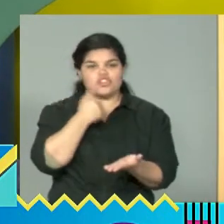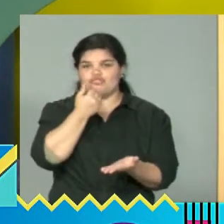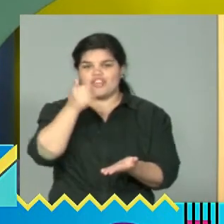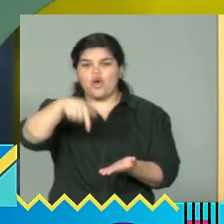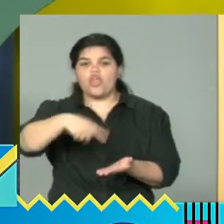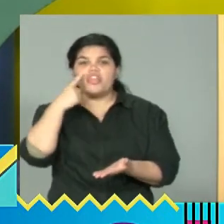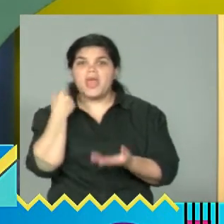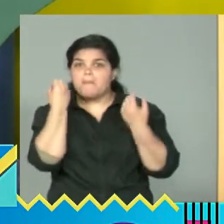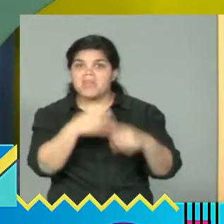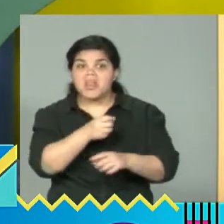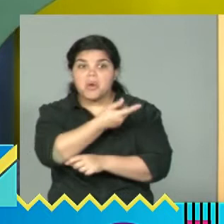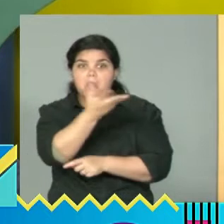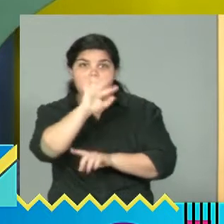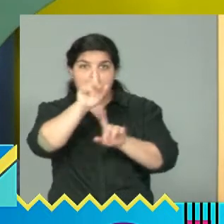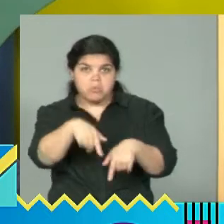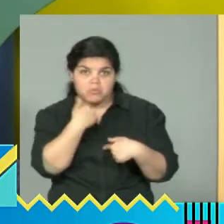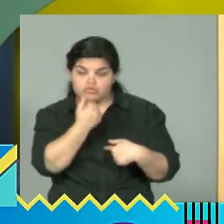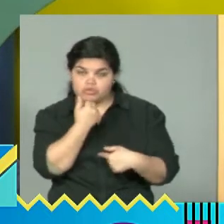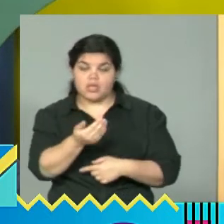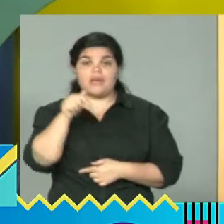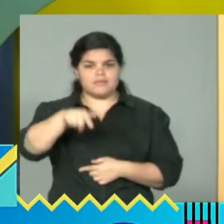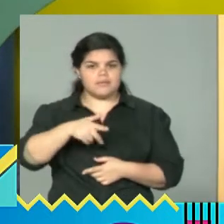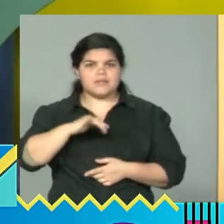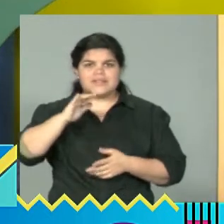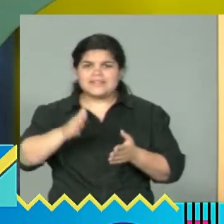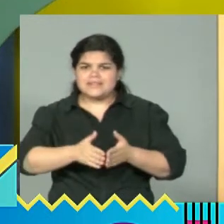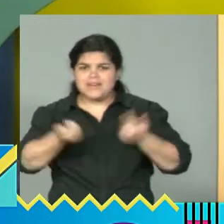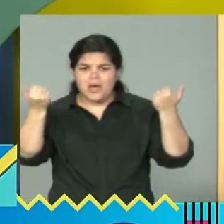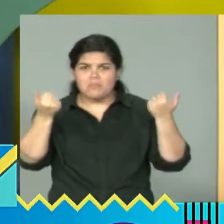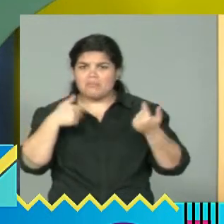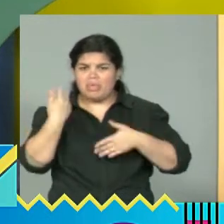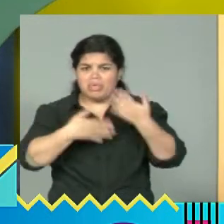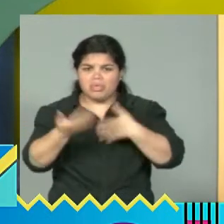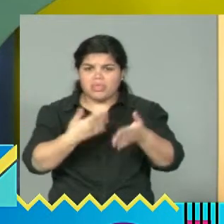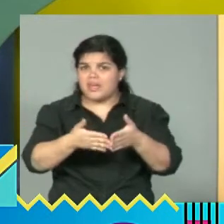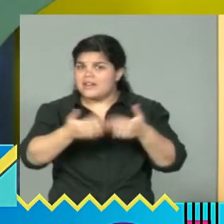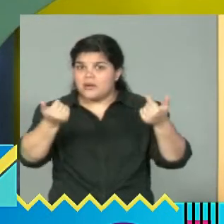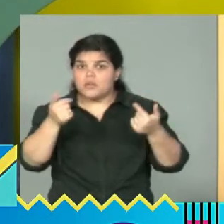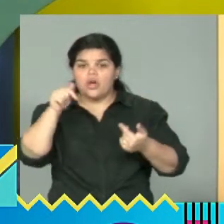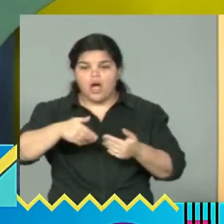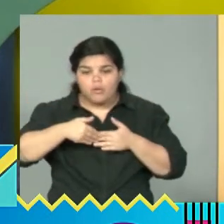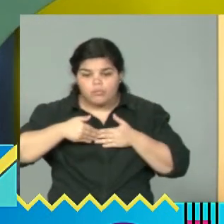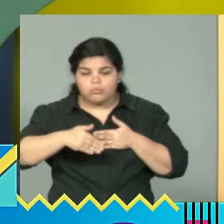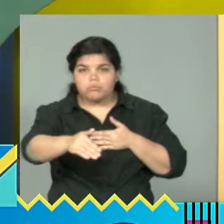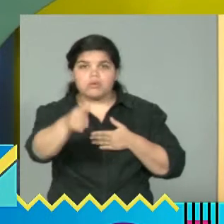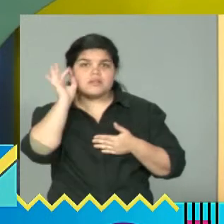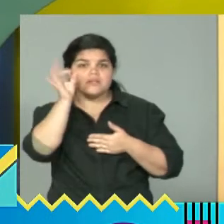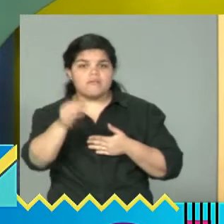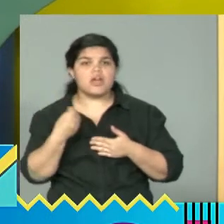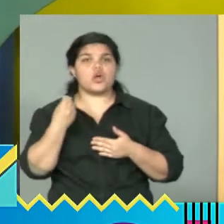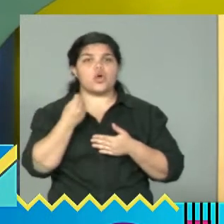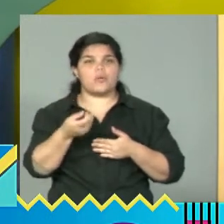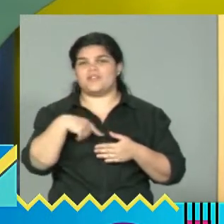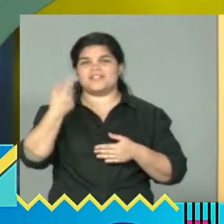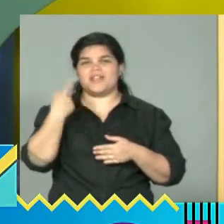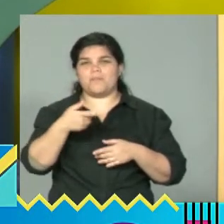no es un gran número, sí ha sido muy acelerado, y creo que lo que hay que ver de acá, digamos, es la bicicleta financiera esta que tanto